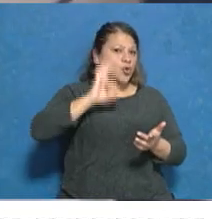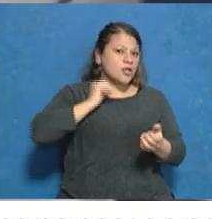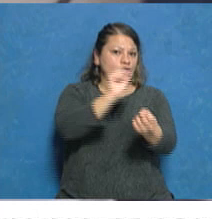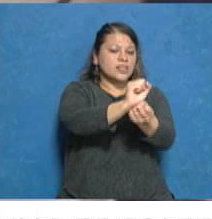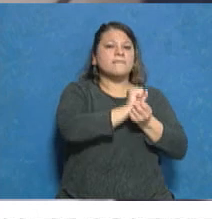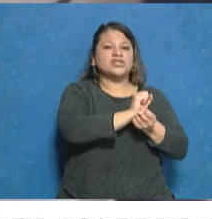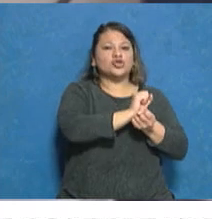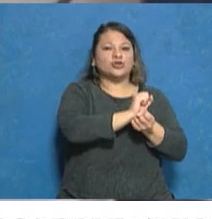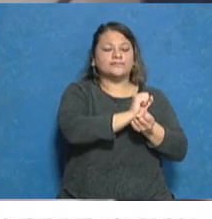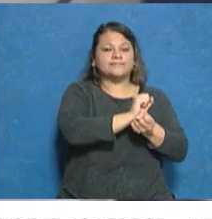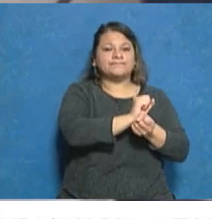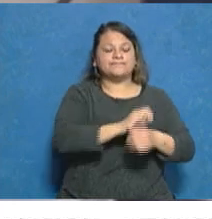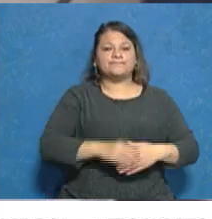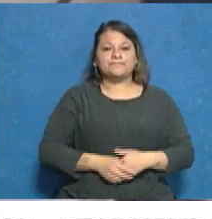prisión